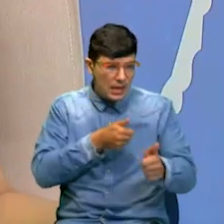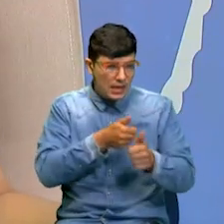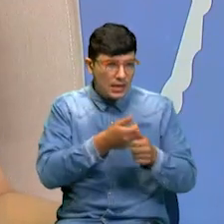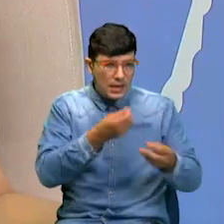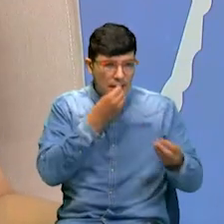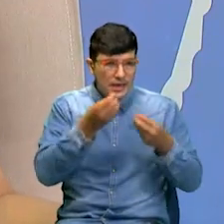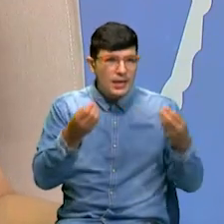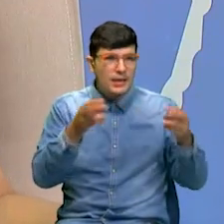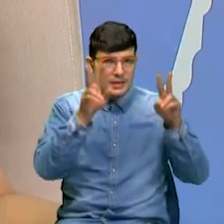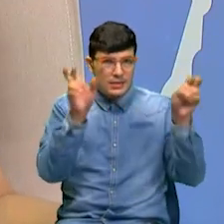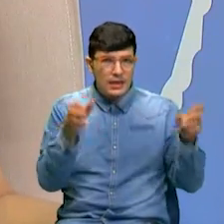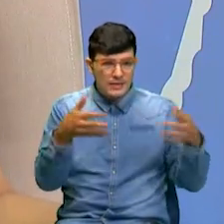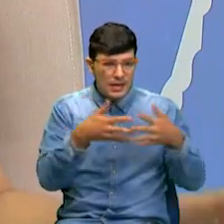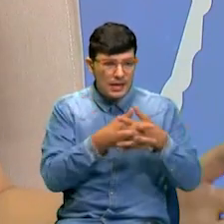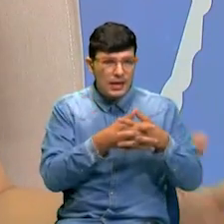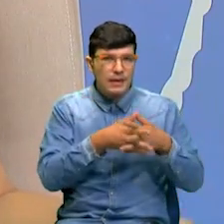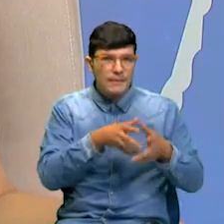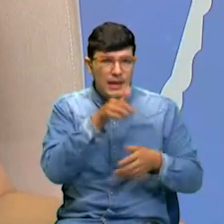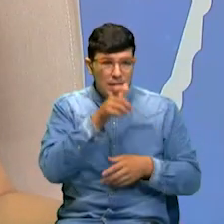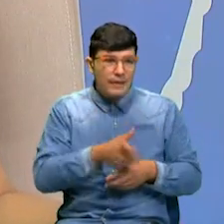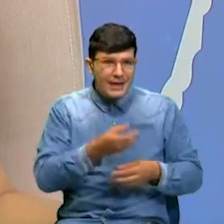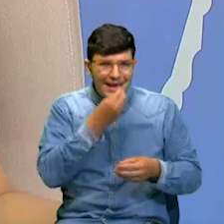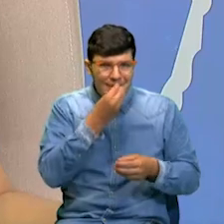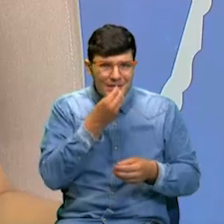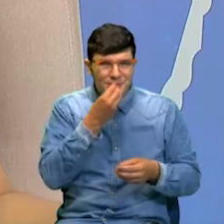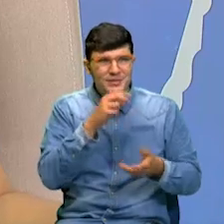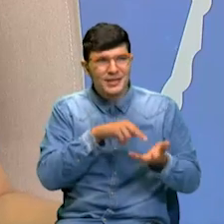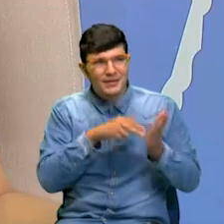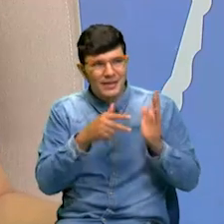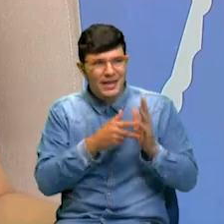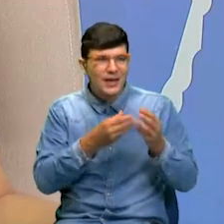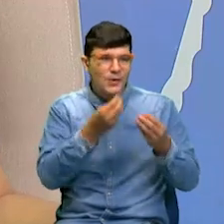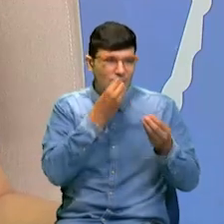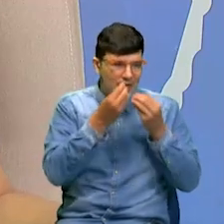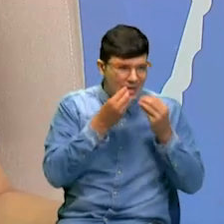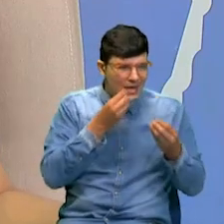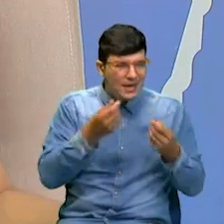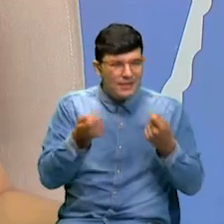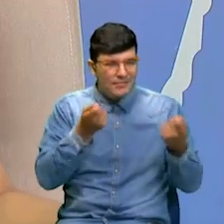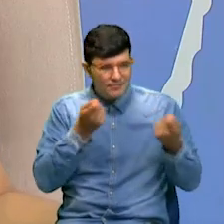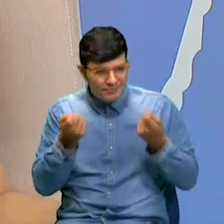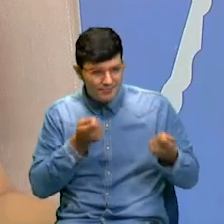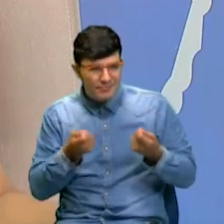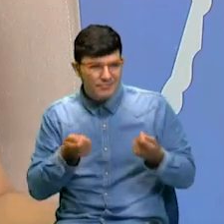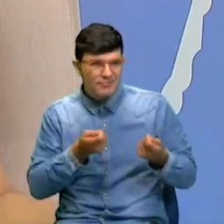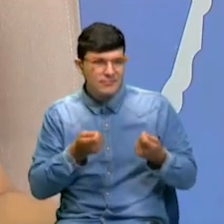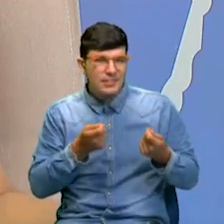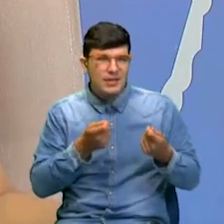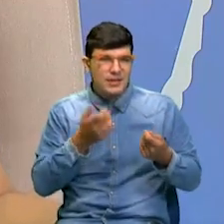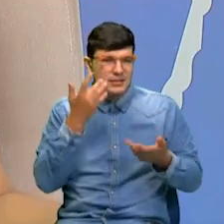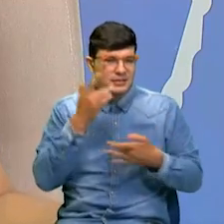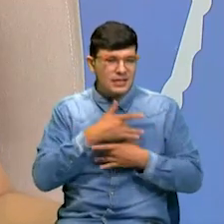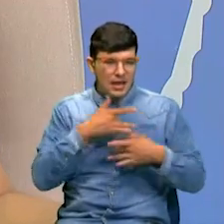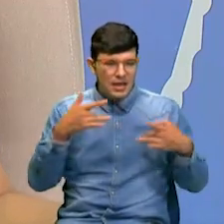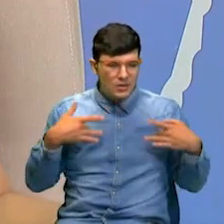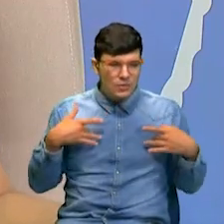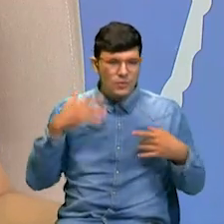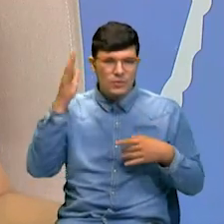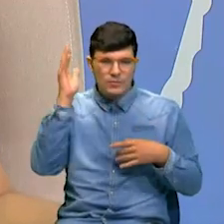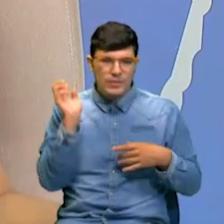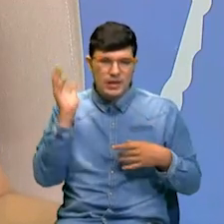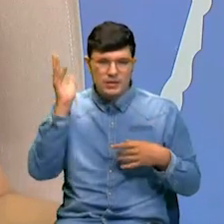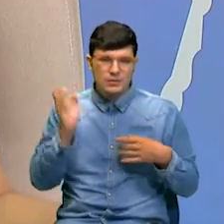Uh-huh. La palabra alimentos incluye la misma alimentación, manutención, la seguridad salud, social, recreación.